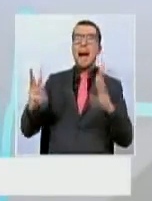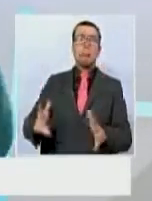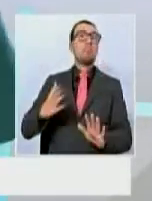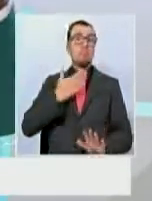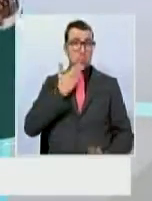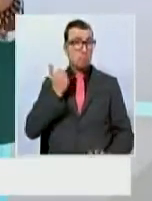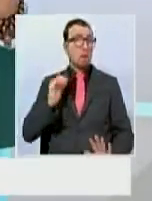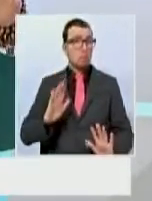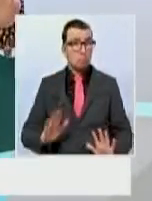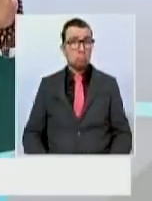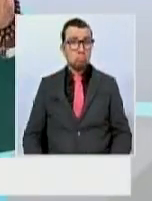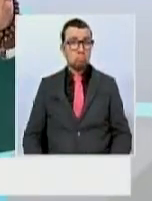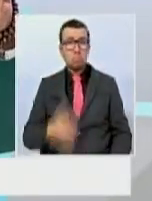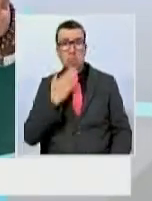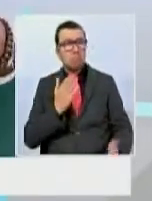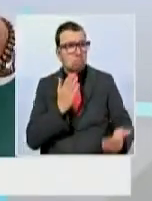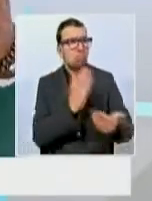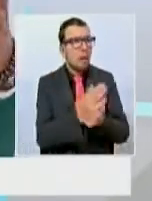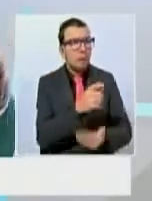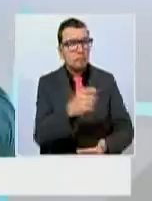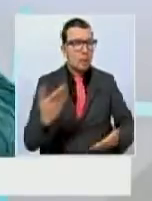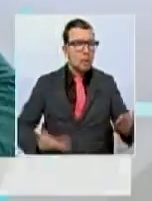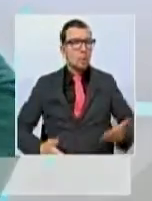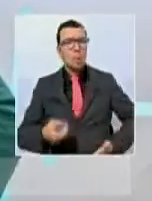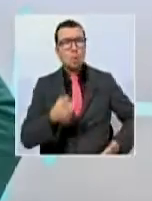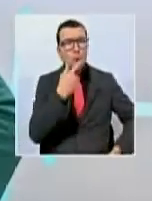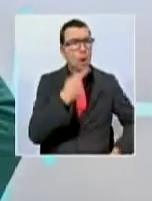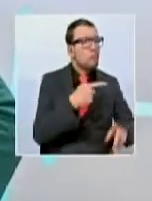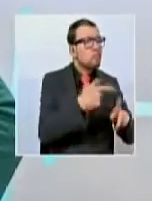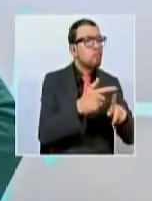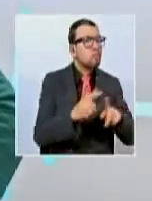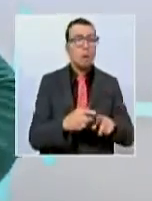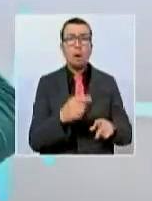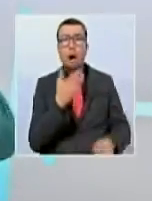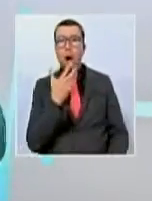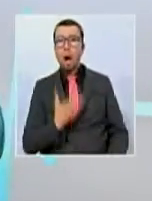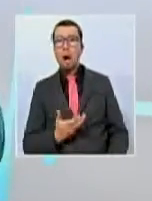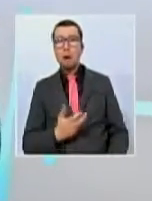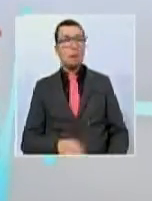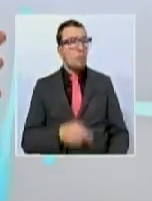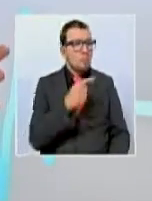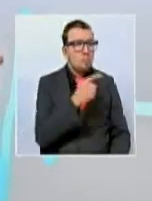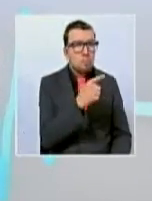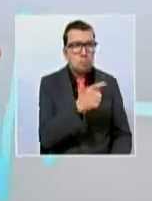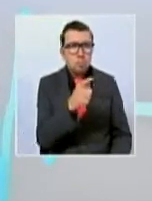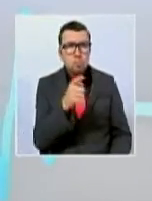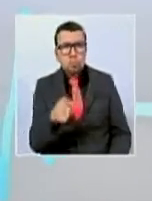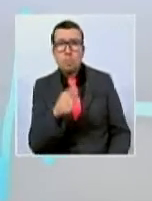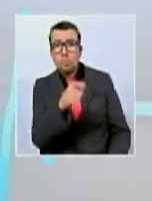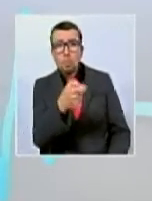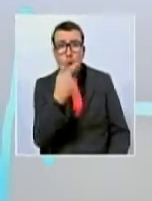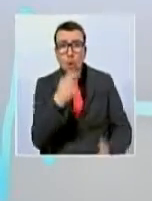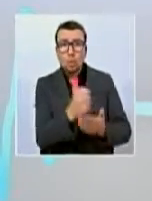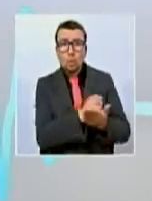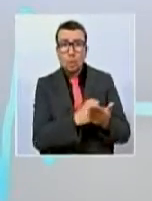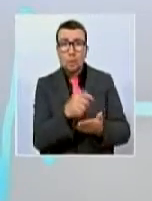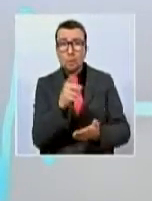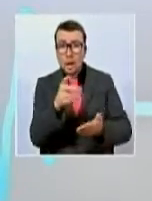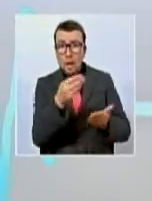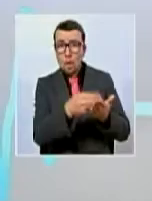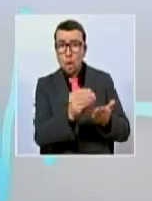nosotros fuéramos a mirar la farmacia, nos llevaríamos una gran sorpresa, porque muchos de esos medicamentos que ustedes compran de